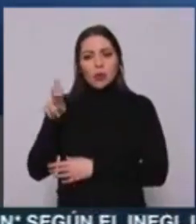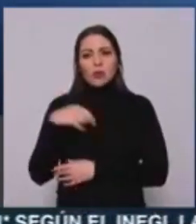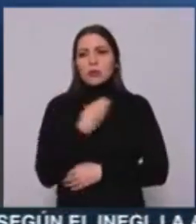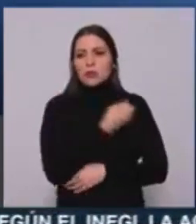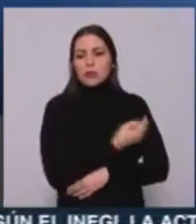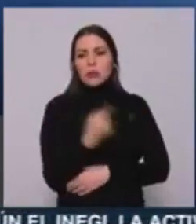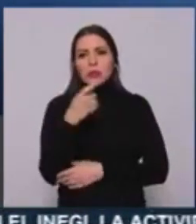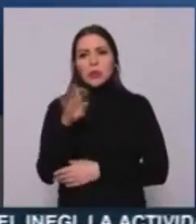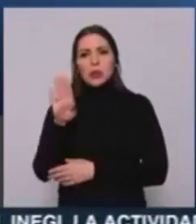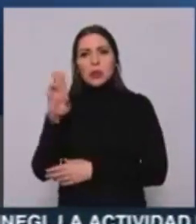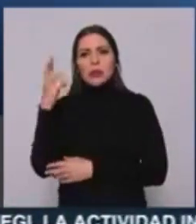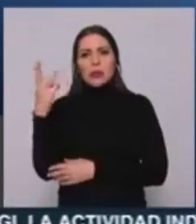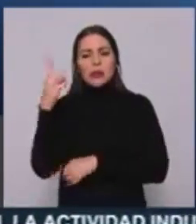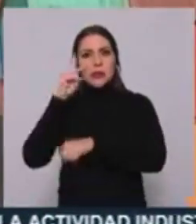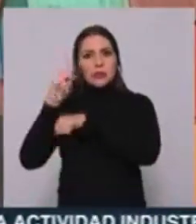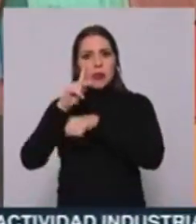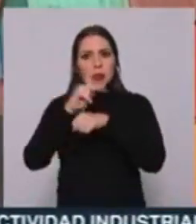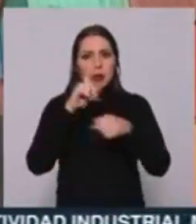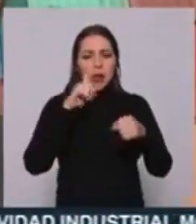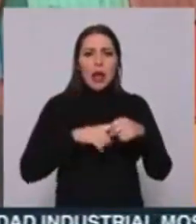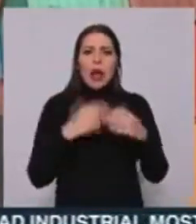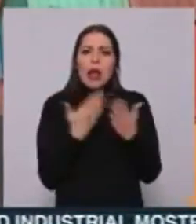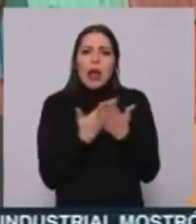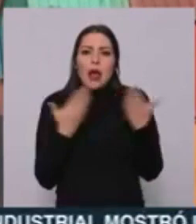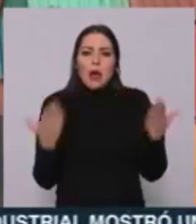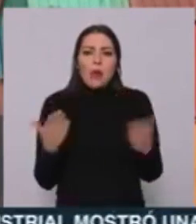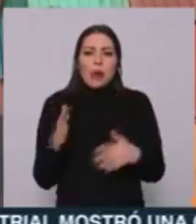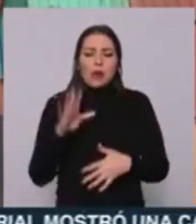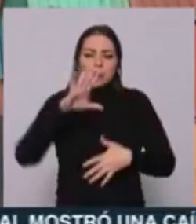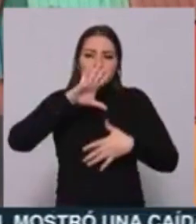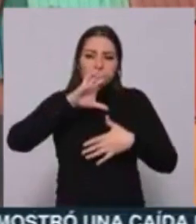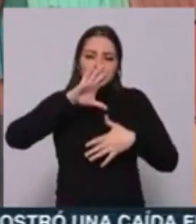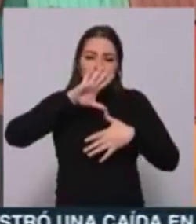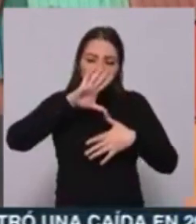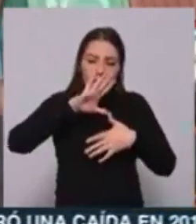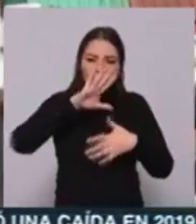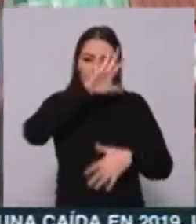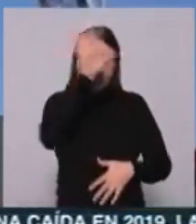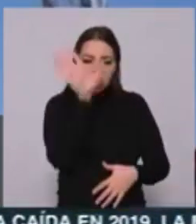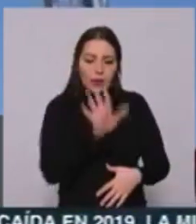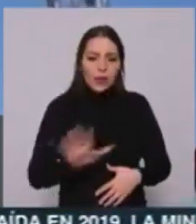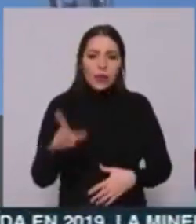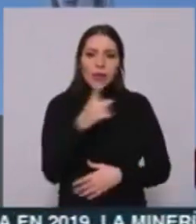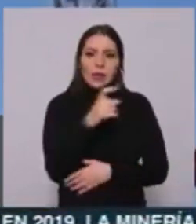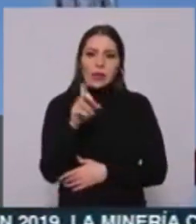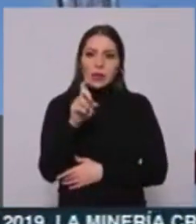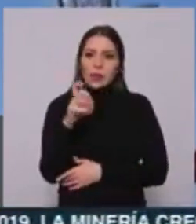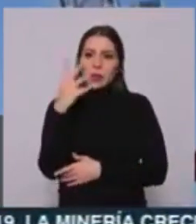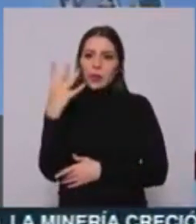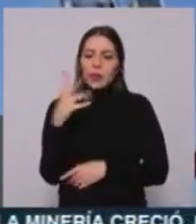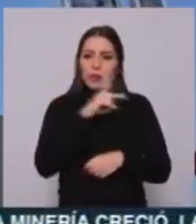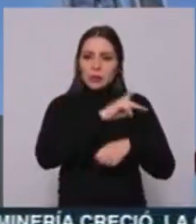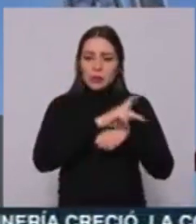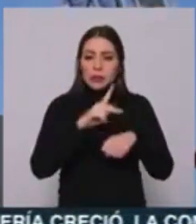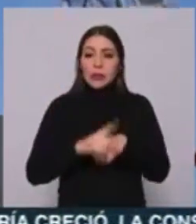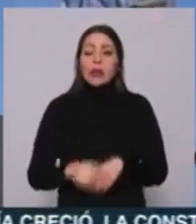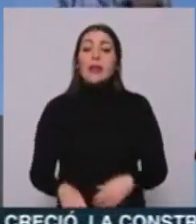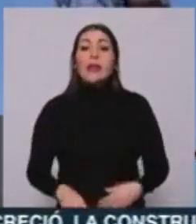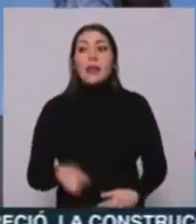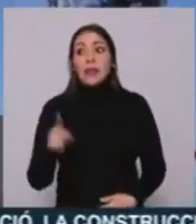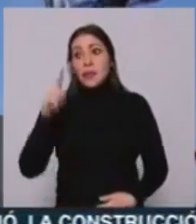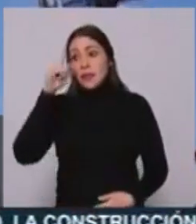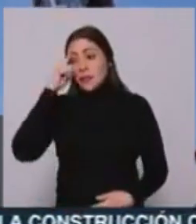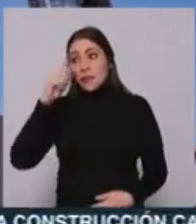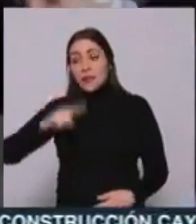Ahora corresponde hacerlo con 34, claro, en un contexto complejo, es un contexto de grandes